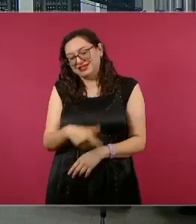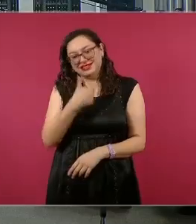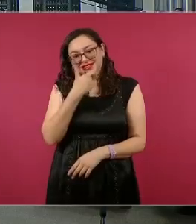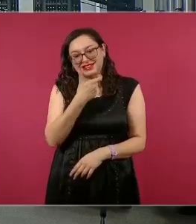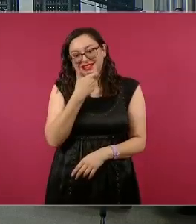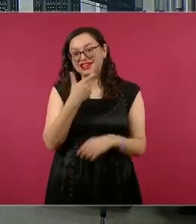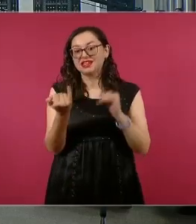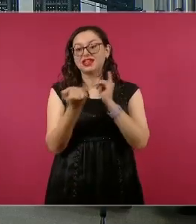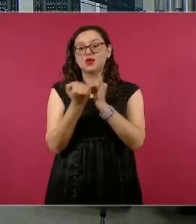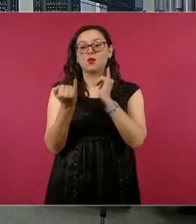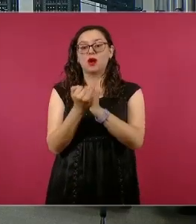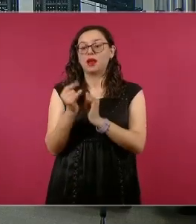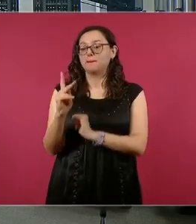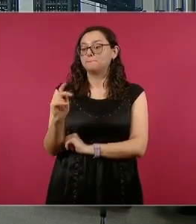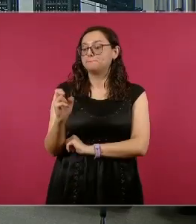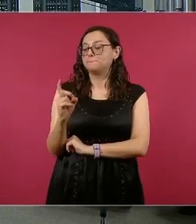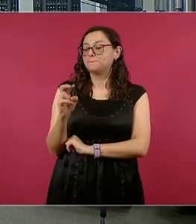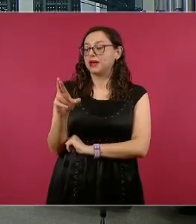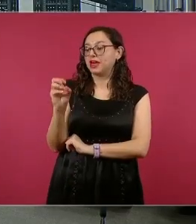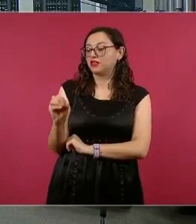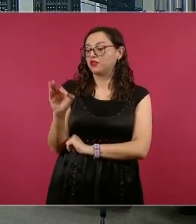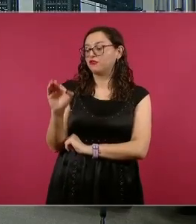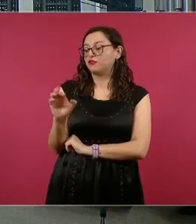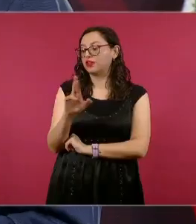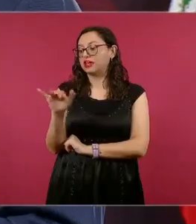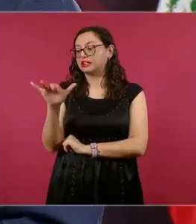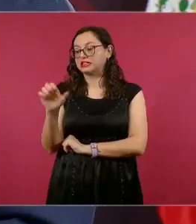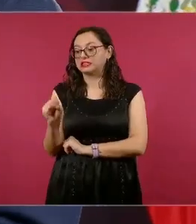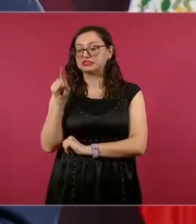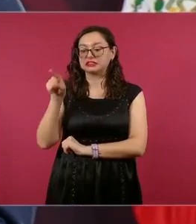Pedro Ferriz, dice, me fui a dormir